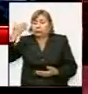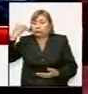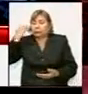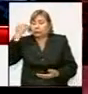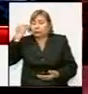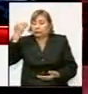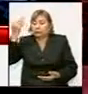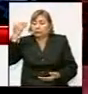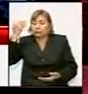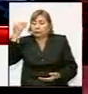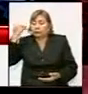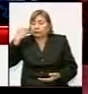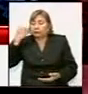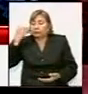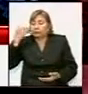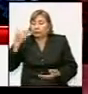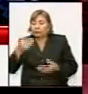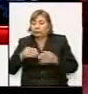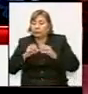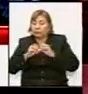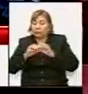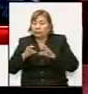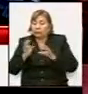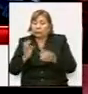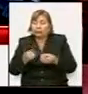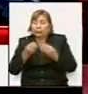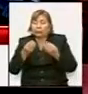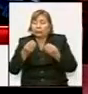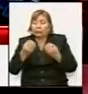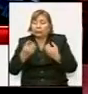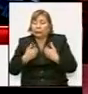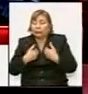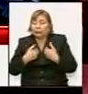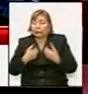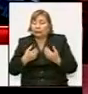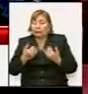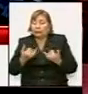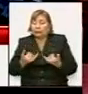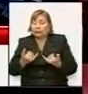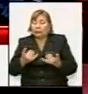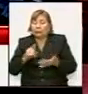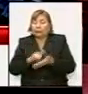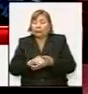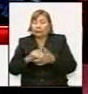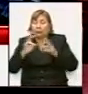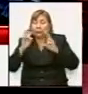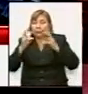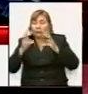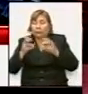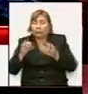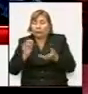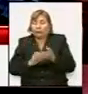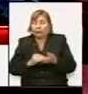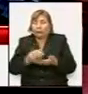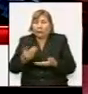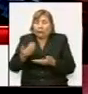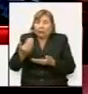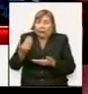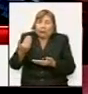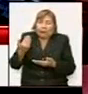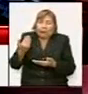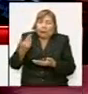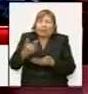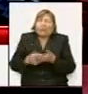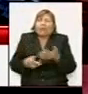izquierda bien, la izquierda bien clara. Pero ¿por qué tiene que surgir este tema de los haitianos hoy, cuando el tema de los haitianos es mucho anterior al tema de